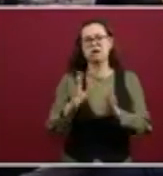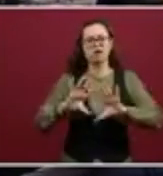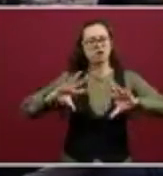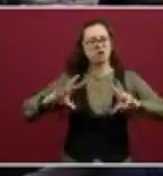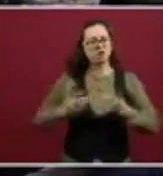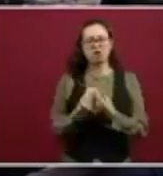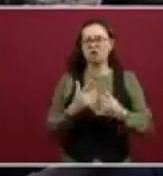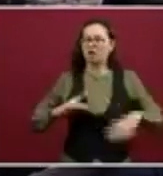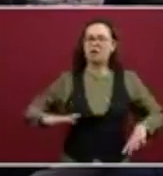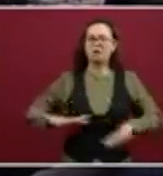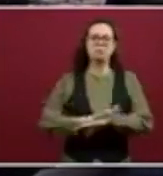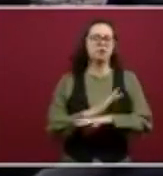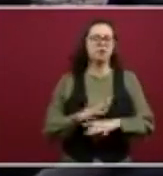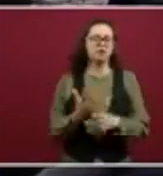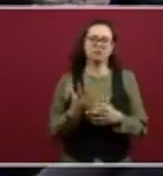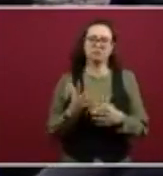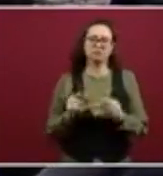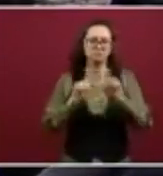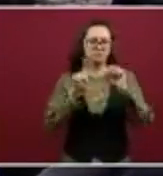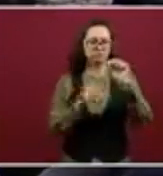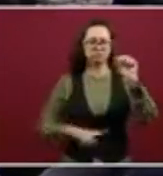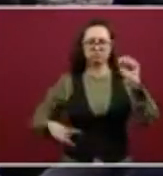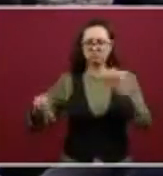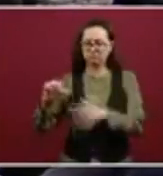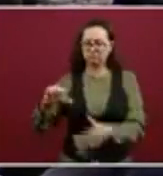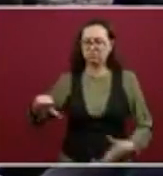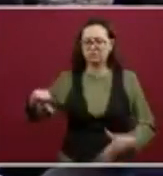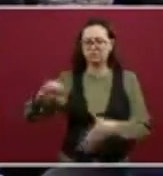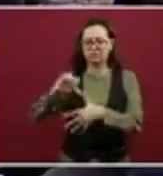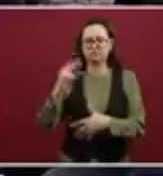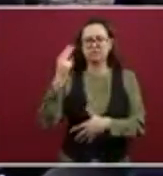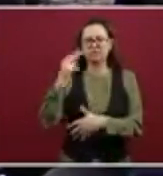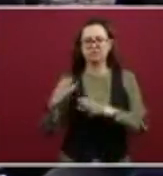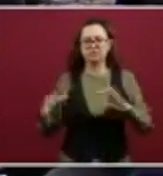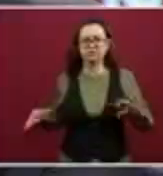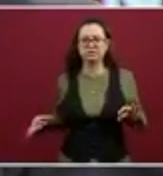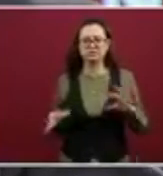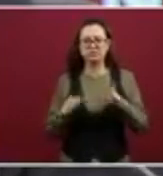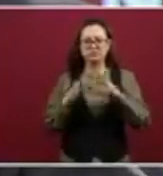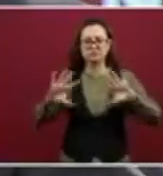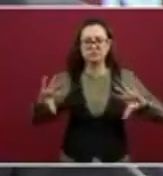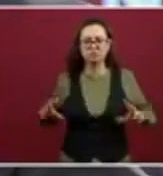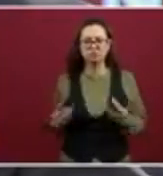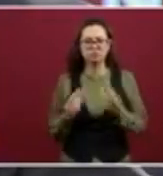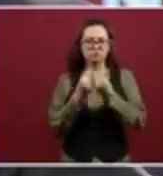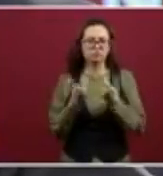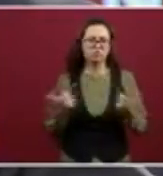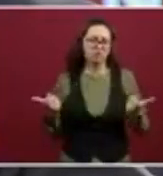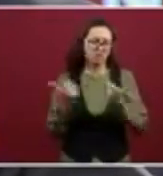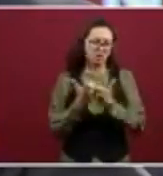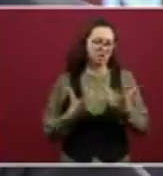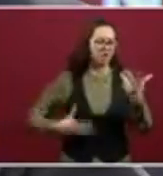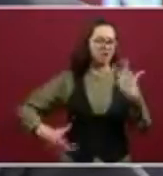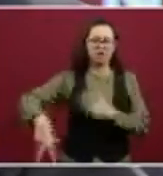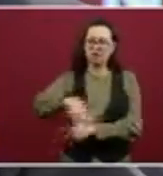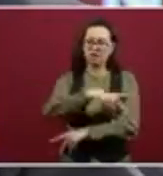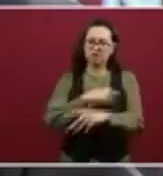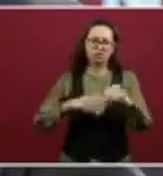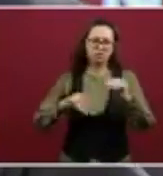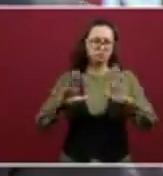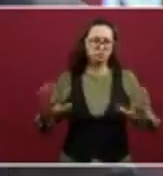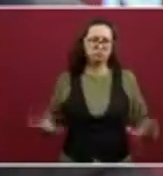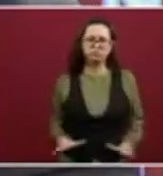totalmente distinta. Y es integrar la región y darle potencial de crecimiento económico. Ese es, en esencia, el plan, lo que está